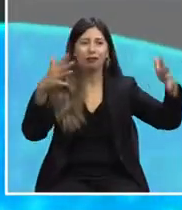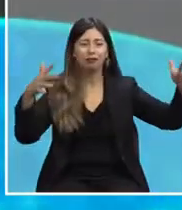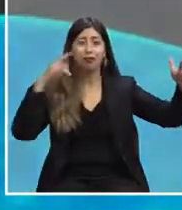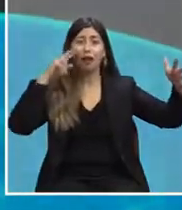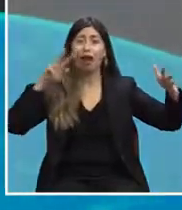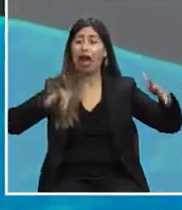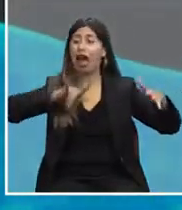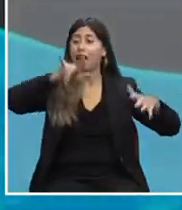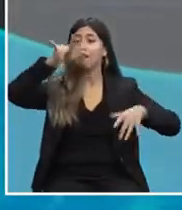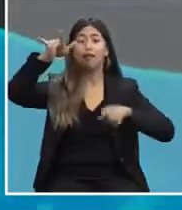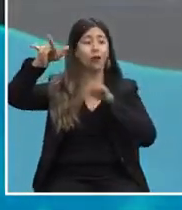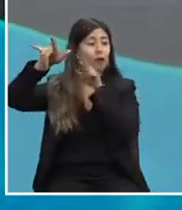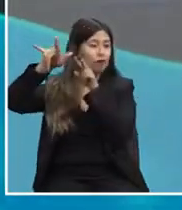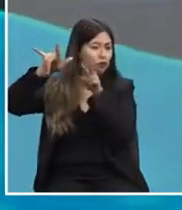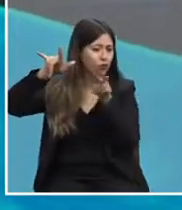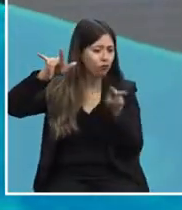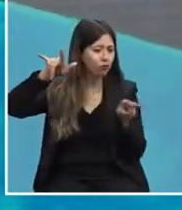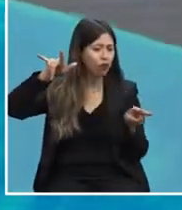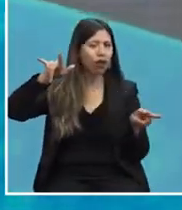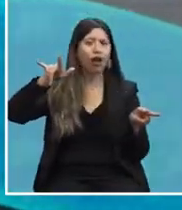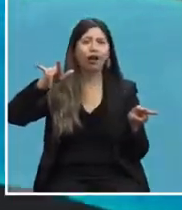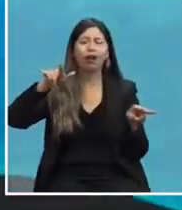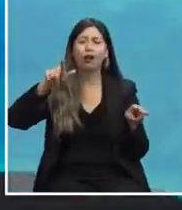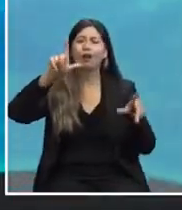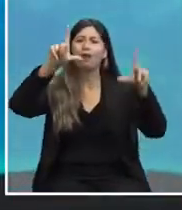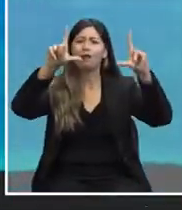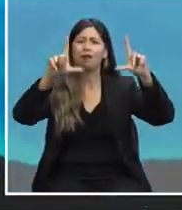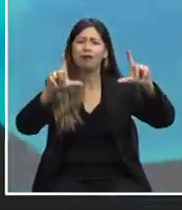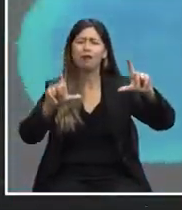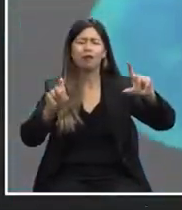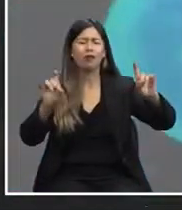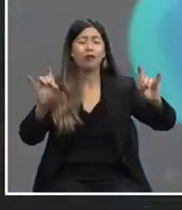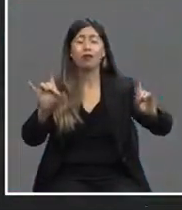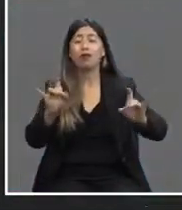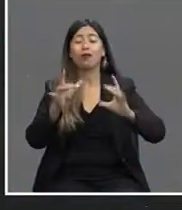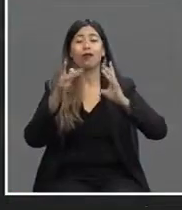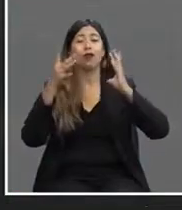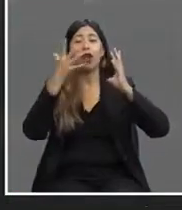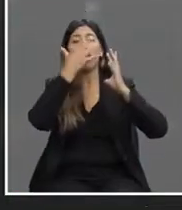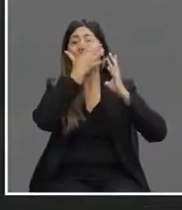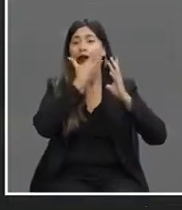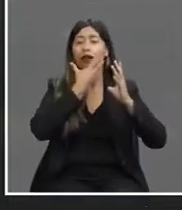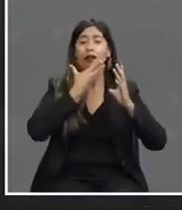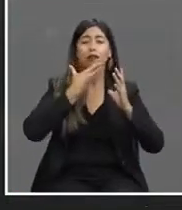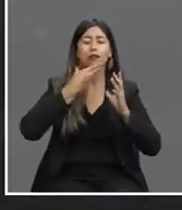tenemos fotografías increíbles de estos preciosos y enormes